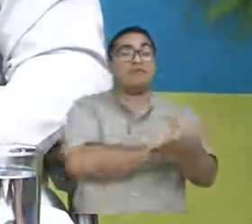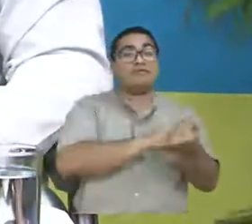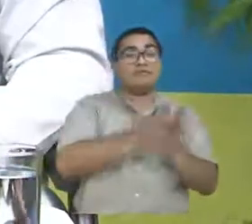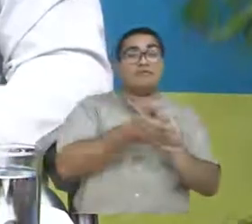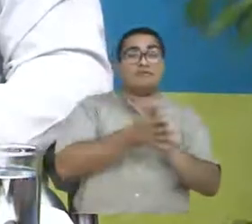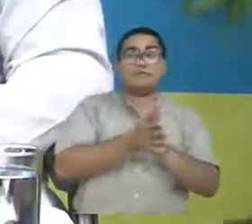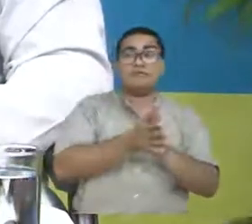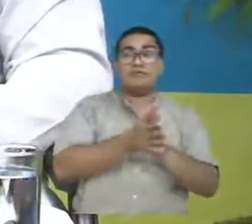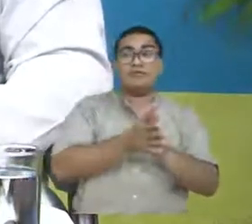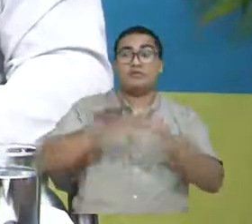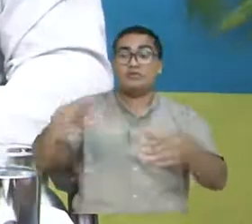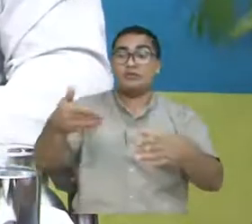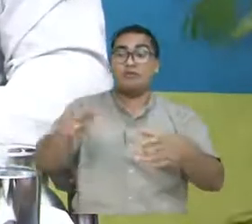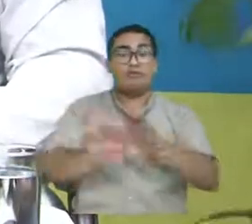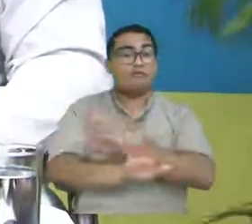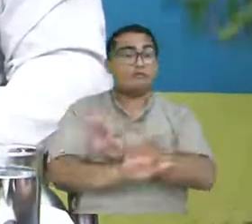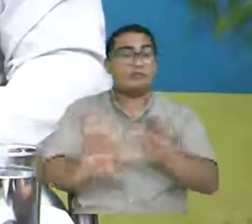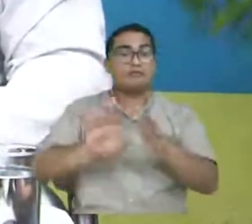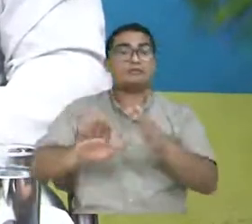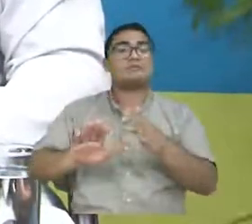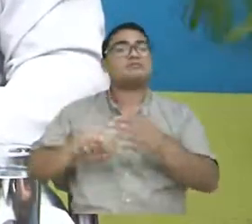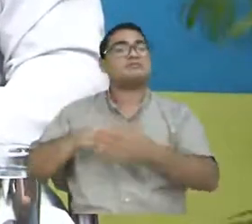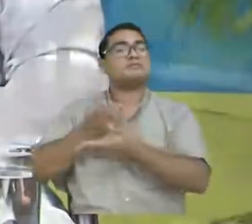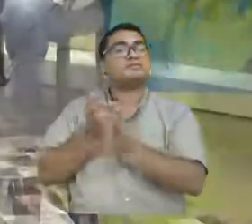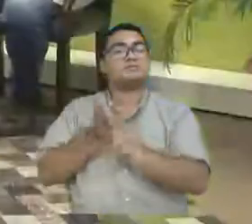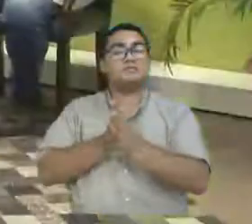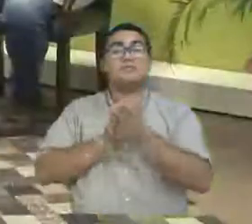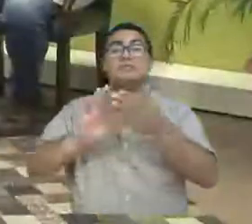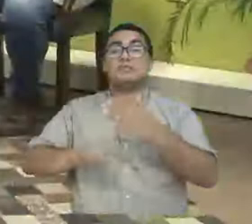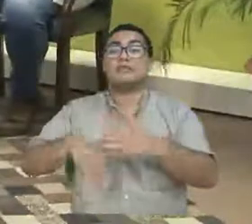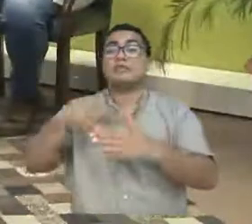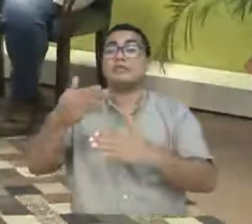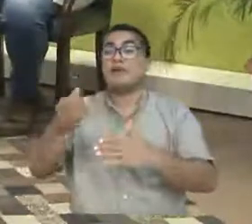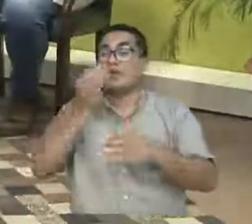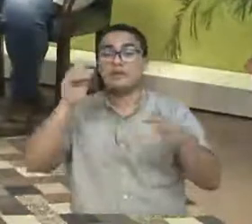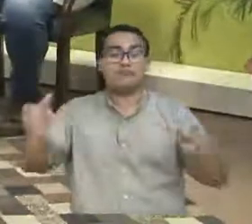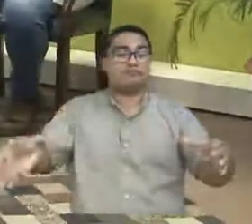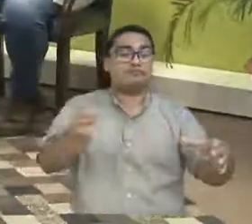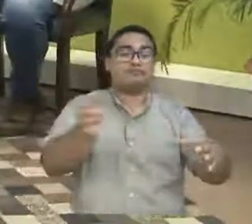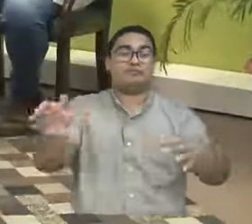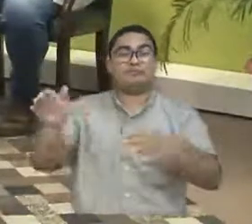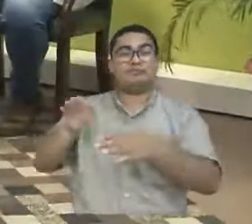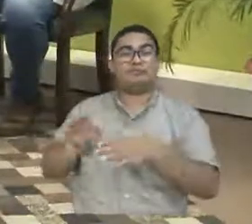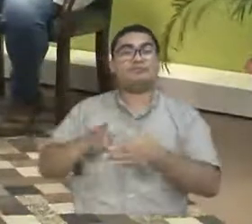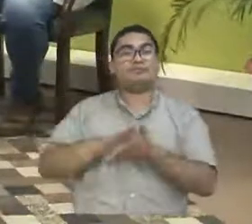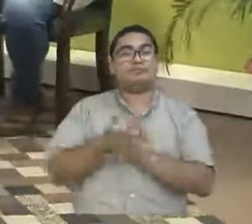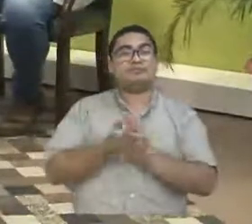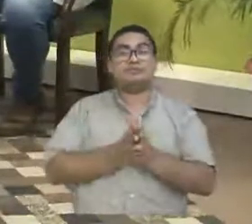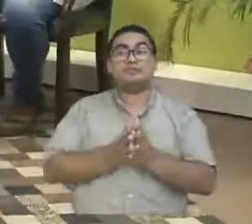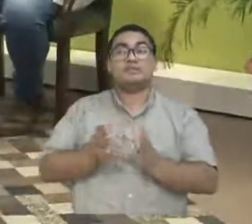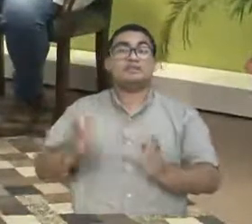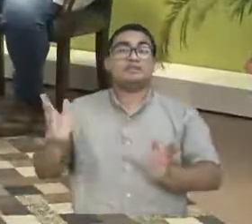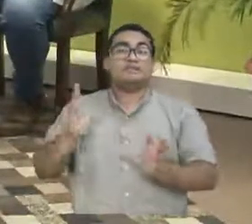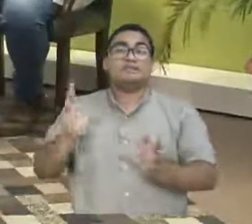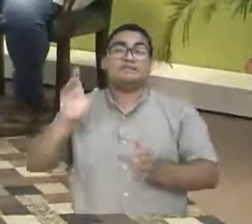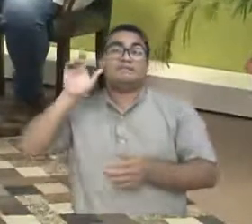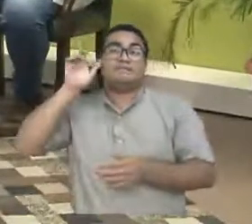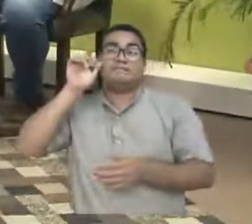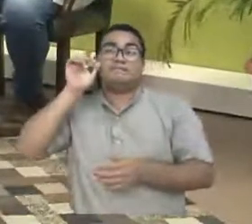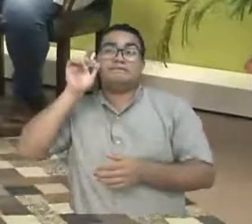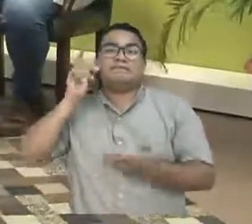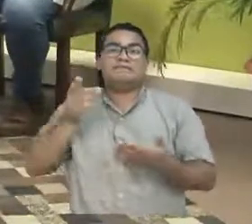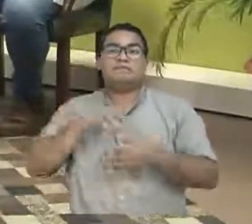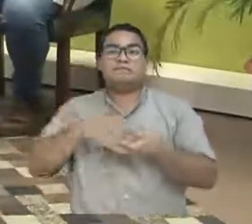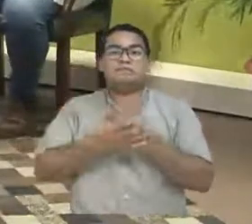de cocinar nuevamente. Antes de servir la comida nuevamente. Y si después nos da ganas ir al baño, entonces puede ser un periodo corto de media hora,